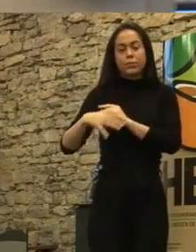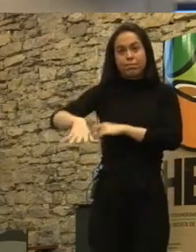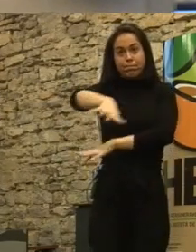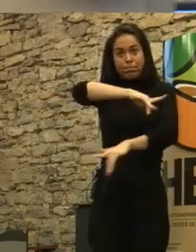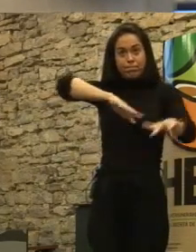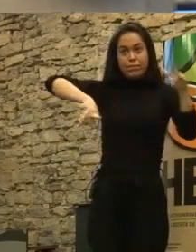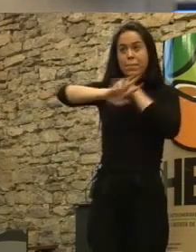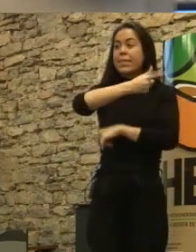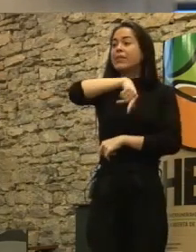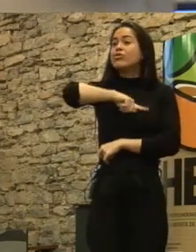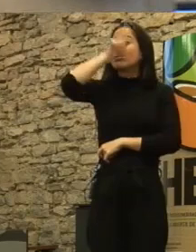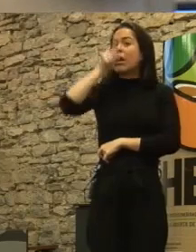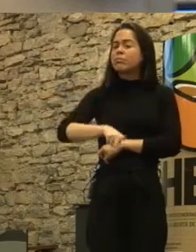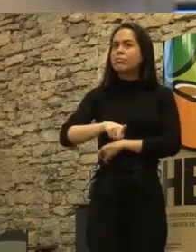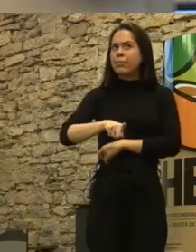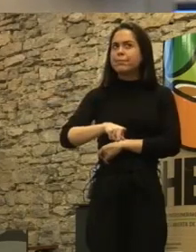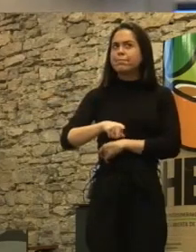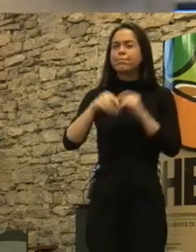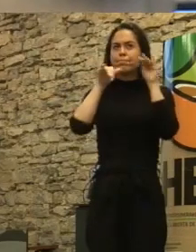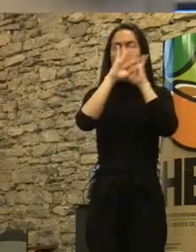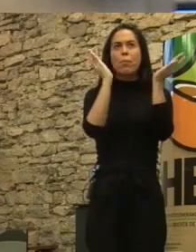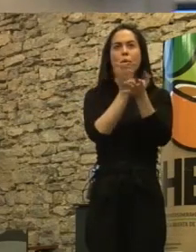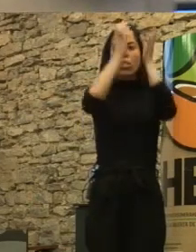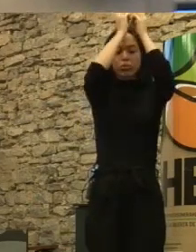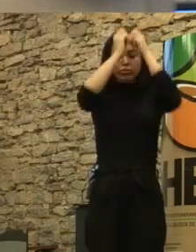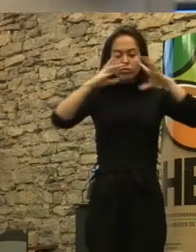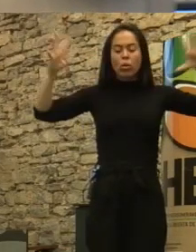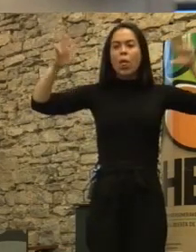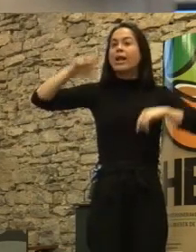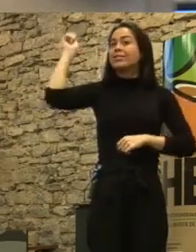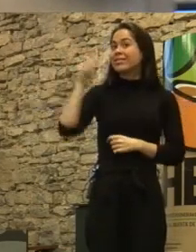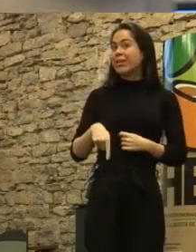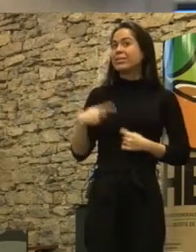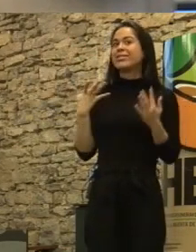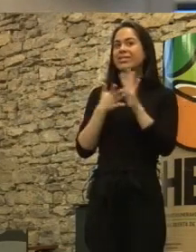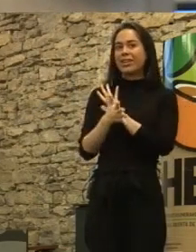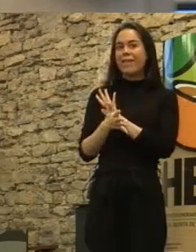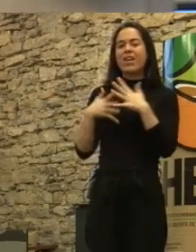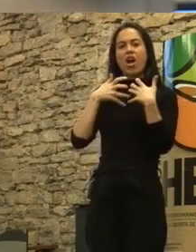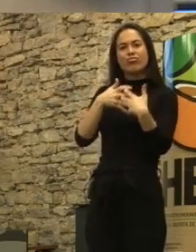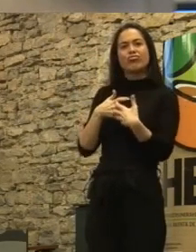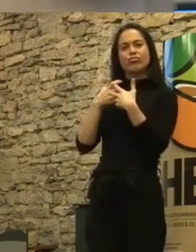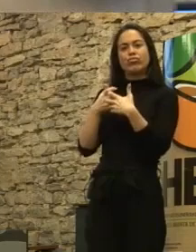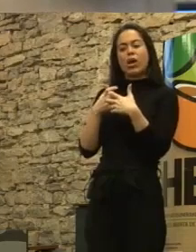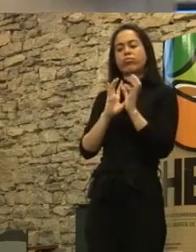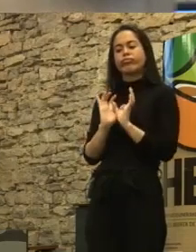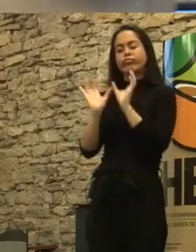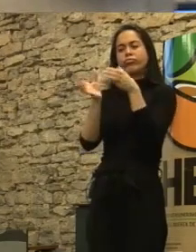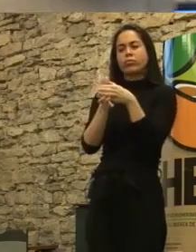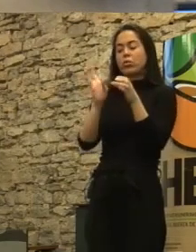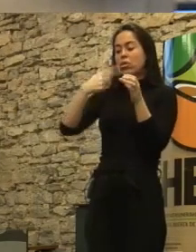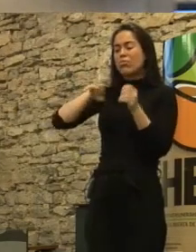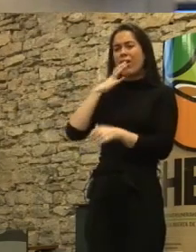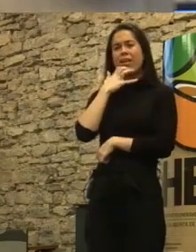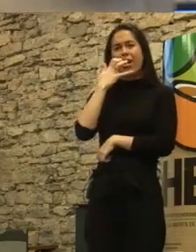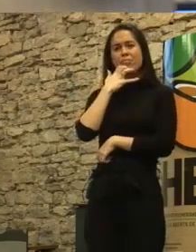mundo virtual y vamos a hablar de la lucha colectiva, de la lucha en la calle. Vamos a conocer ejemplos de aquí cerquita y ejemplos de